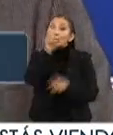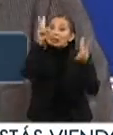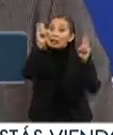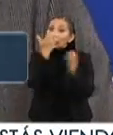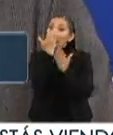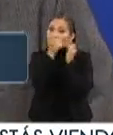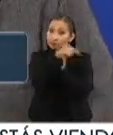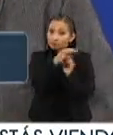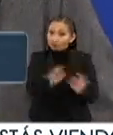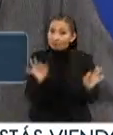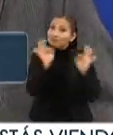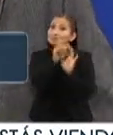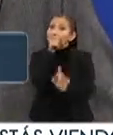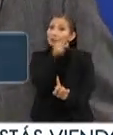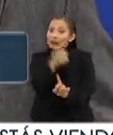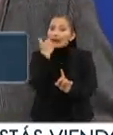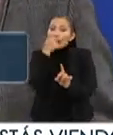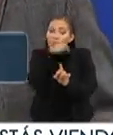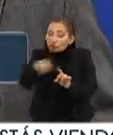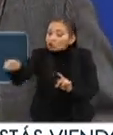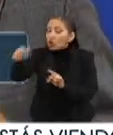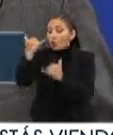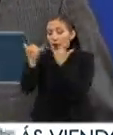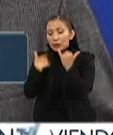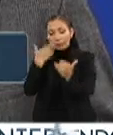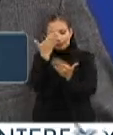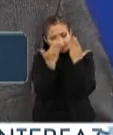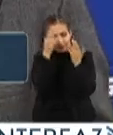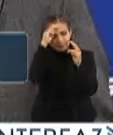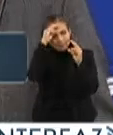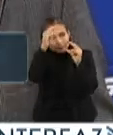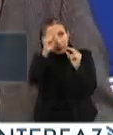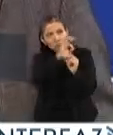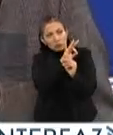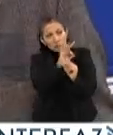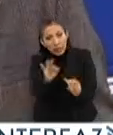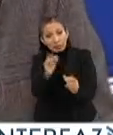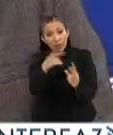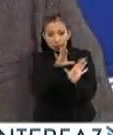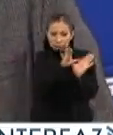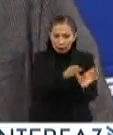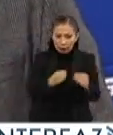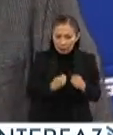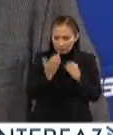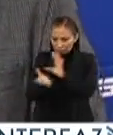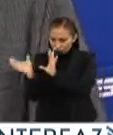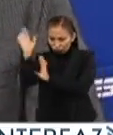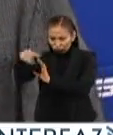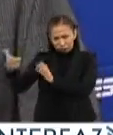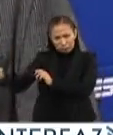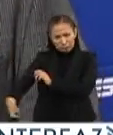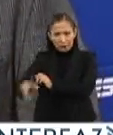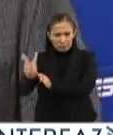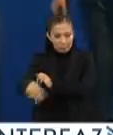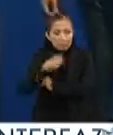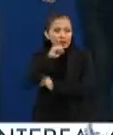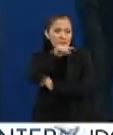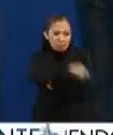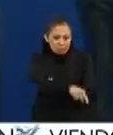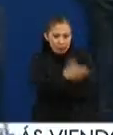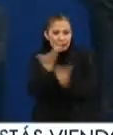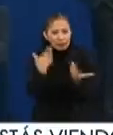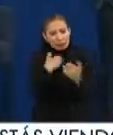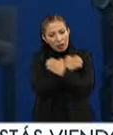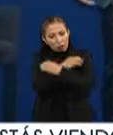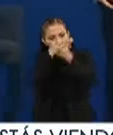tema académico es muy importante. Queremos que los jugadores estén preparados mentalmente, que puedan, por un lado, vivir del básquetbol, increíble, pero que también